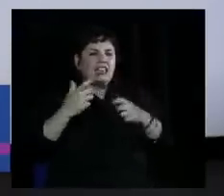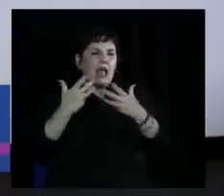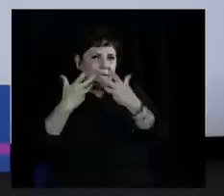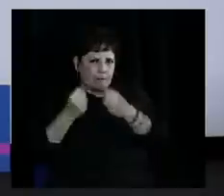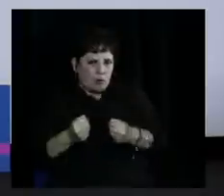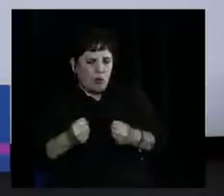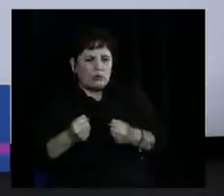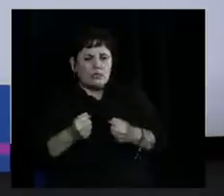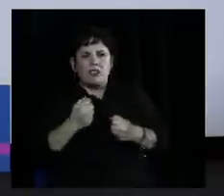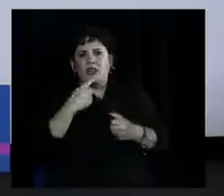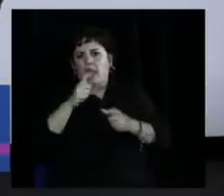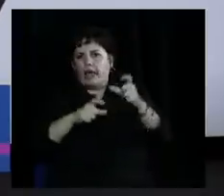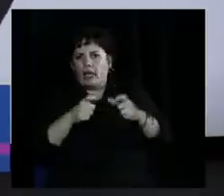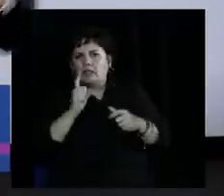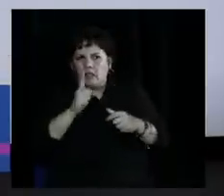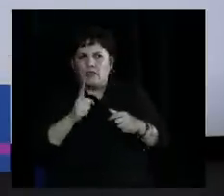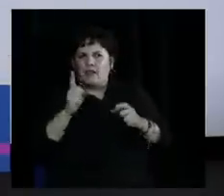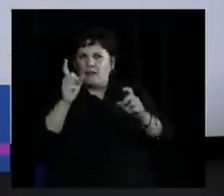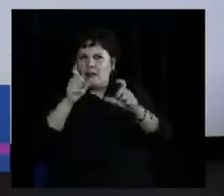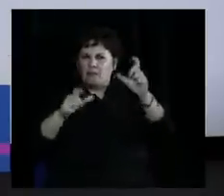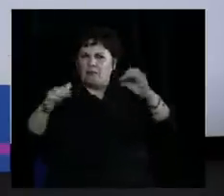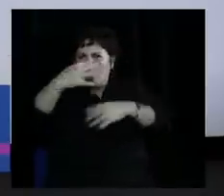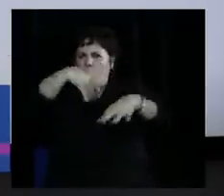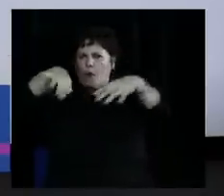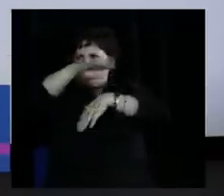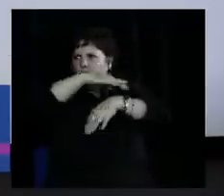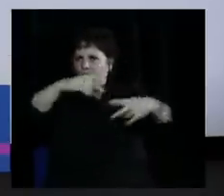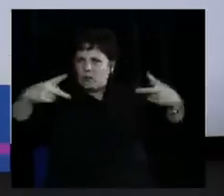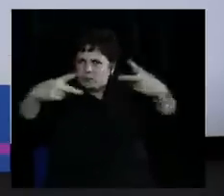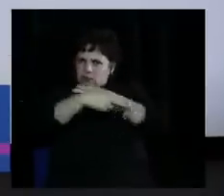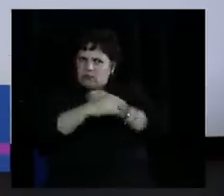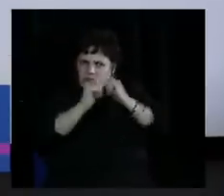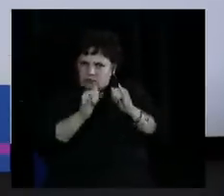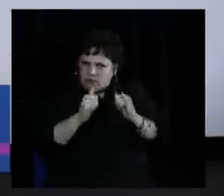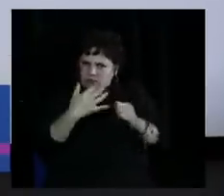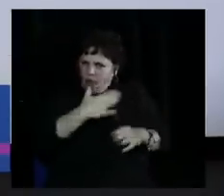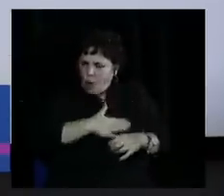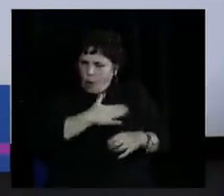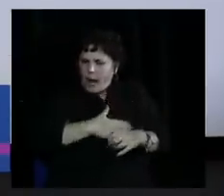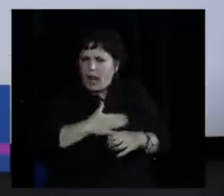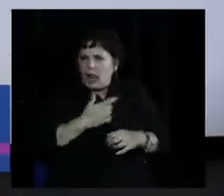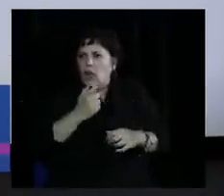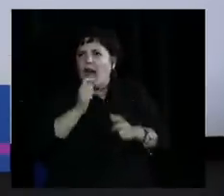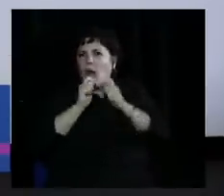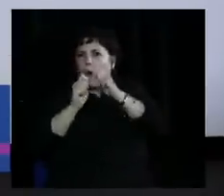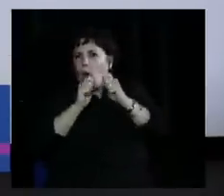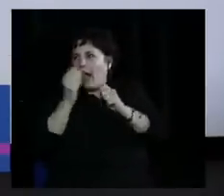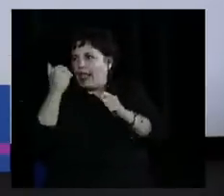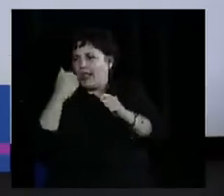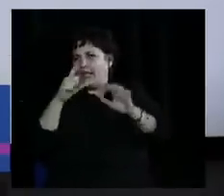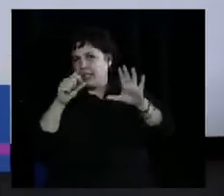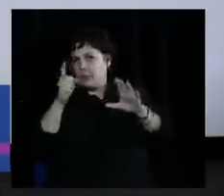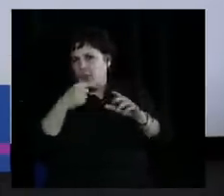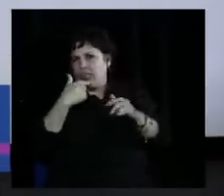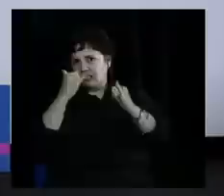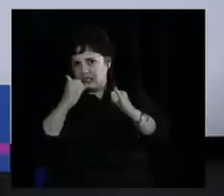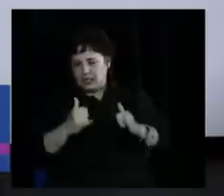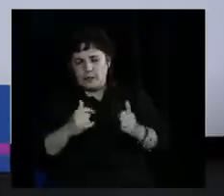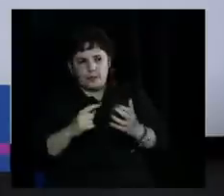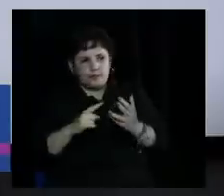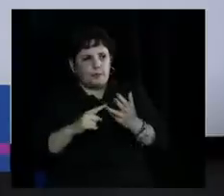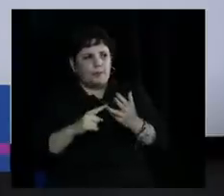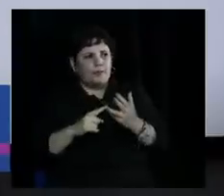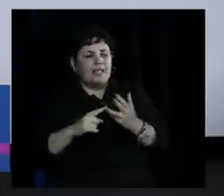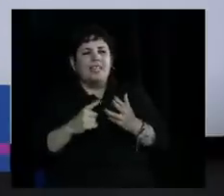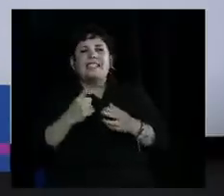está a favor de tomar medidas de restricción de la movilidad, más del 70% en la última encuesta que se hizo sobre el tema, no hace tanto. Sabemos también que en